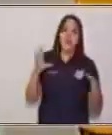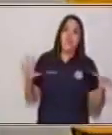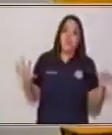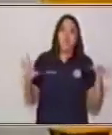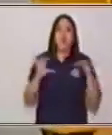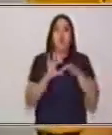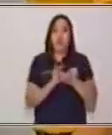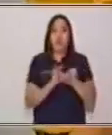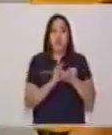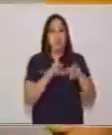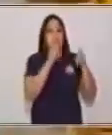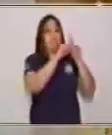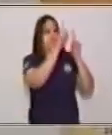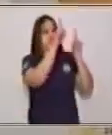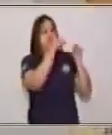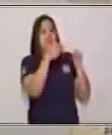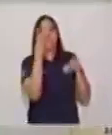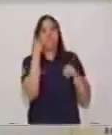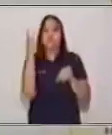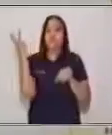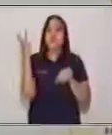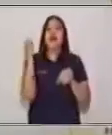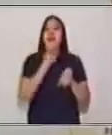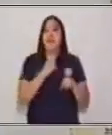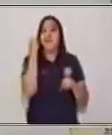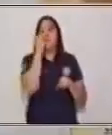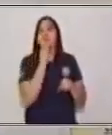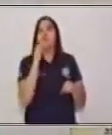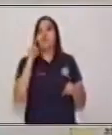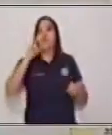va a ser mi sujeto.